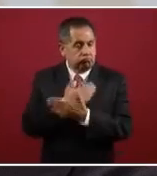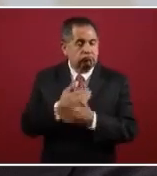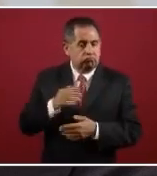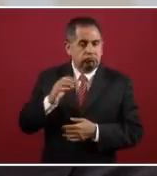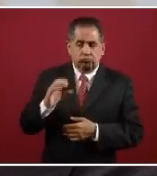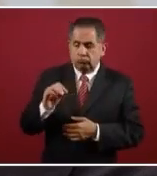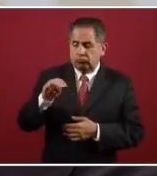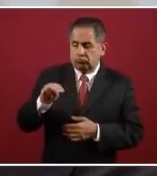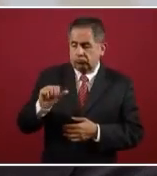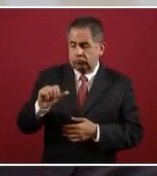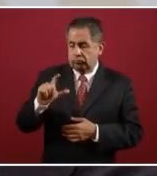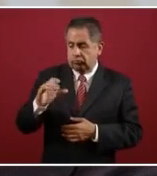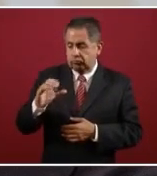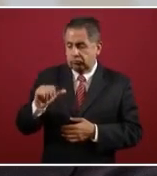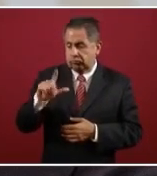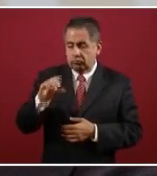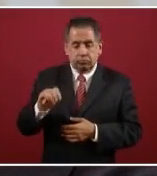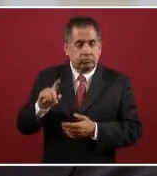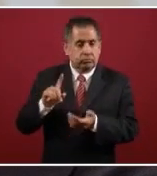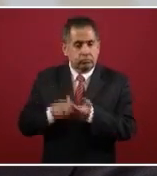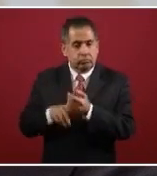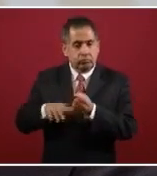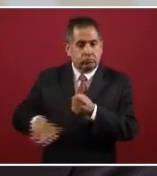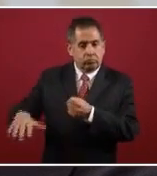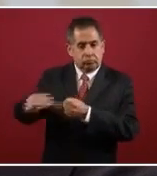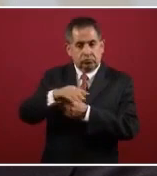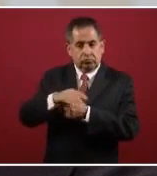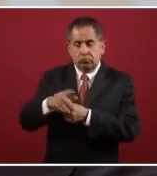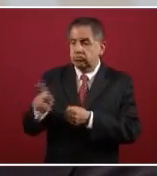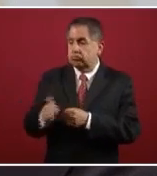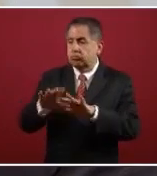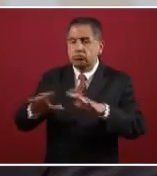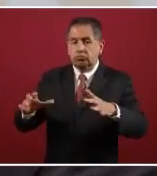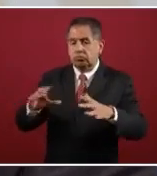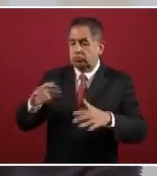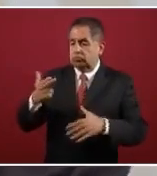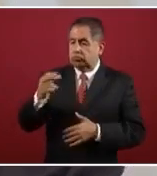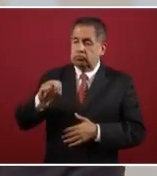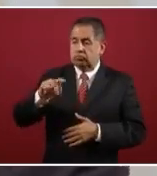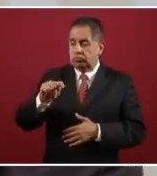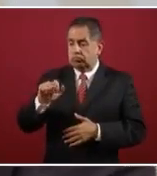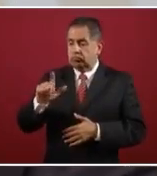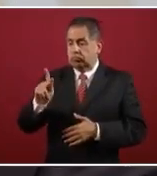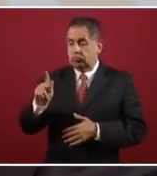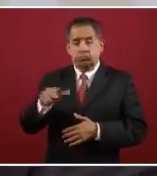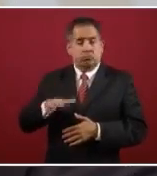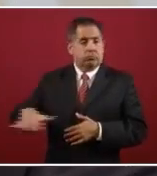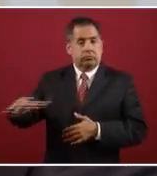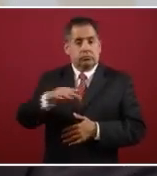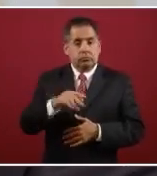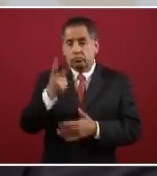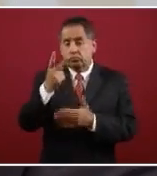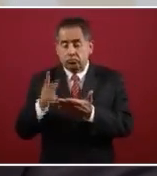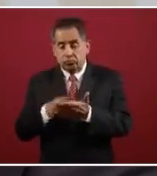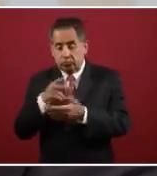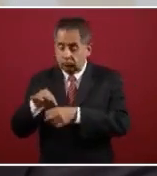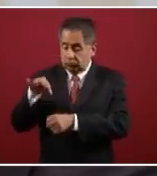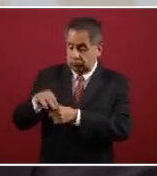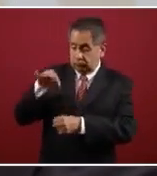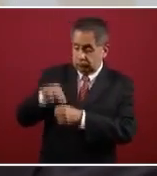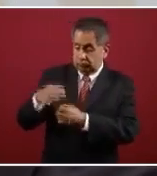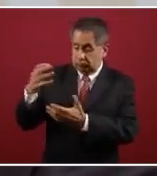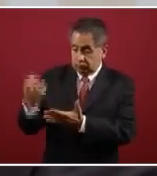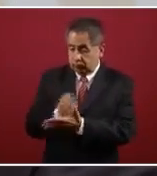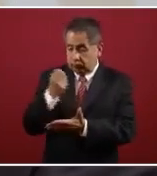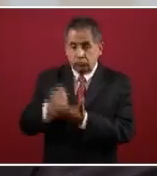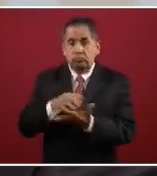Comalcalco, Tabasco, de la perla de la Chontalpa, y fue electo por mayoría